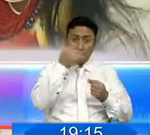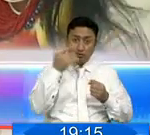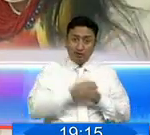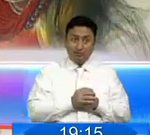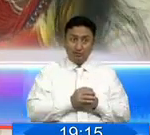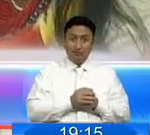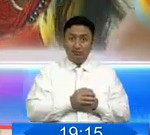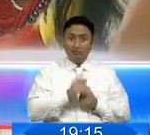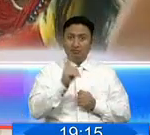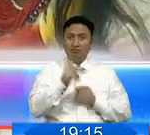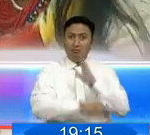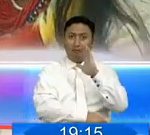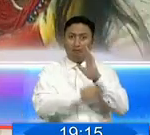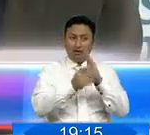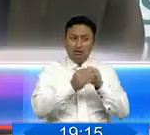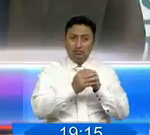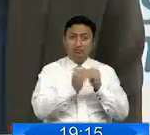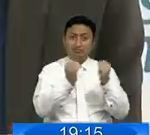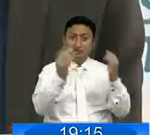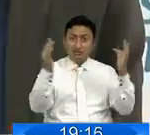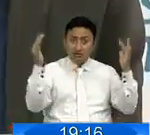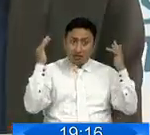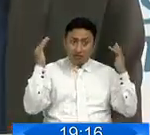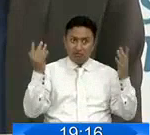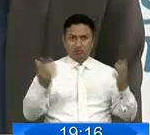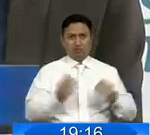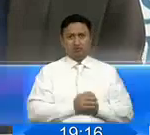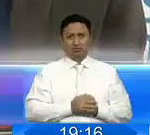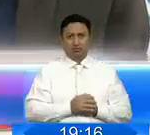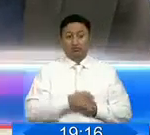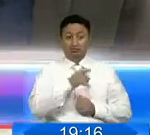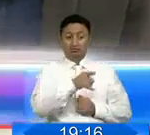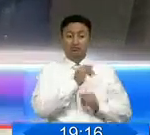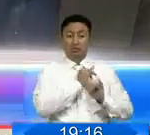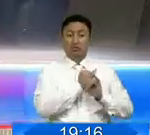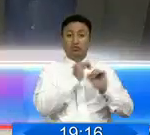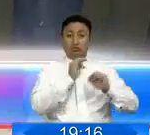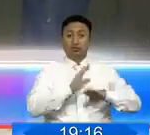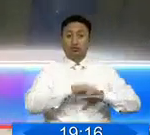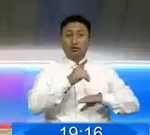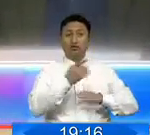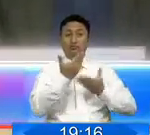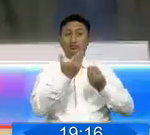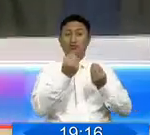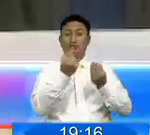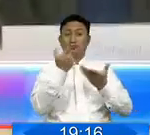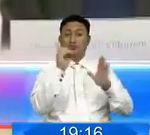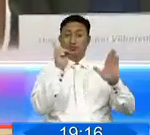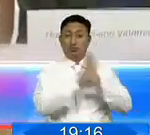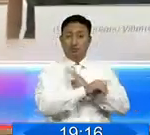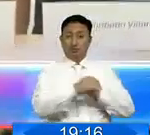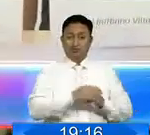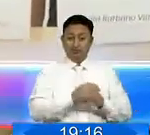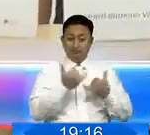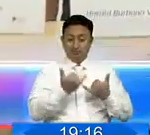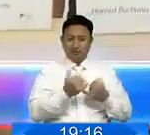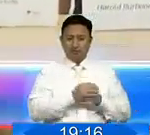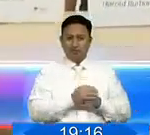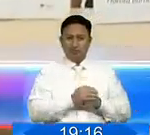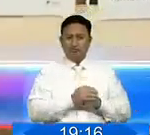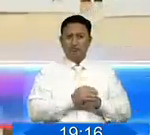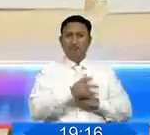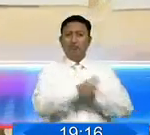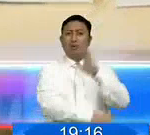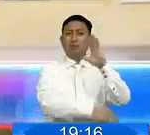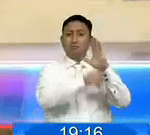un petróleo. La selva es viva. Esta institución gubernamental, en vista de las acusaciones, realizó un diagnóstico técnico en la provincia